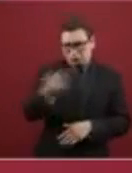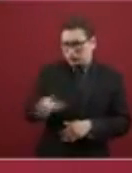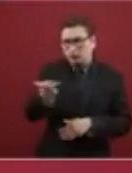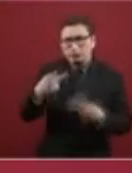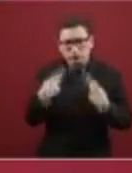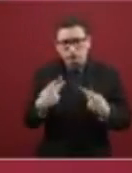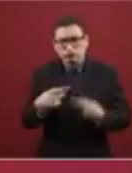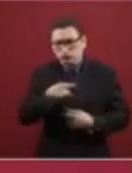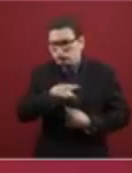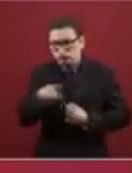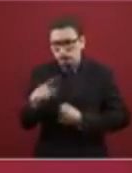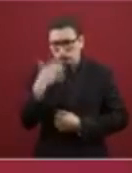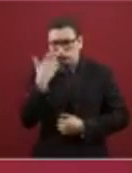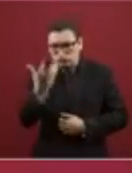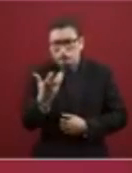¿quieren